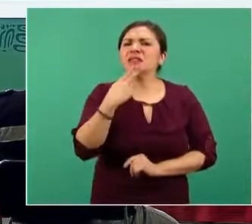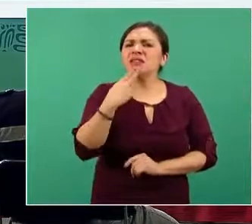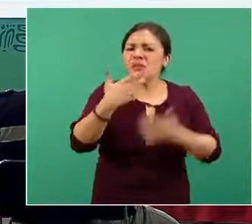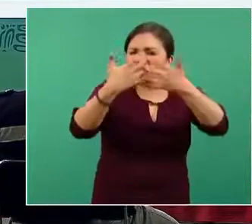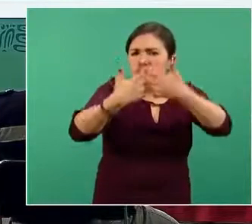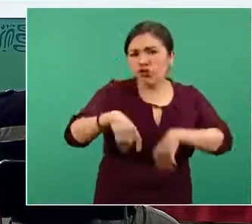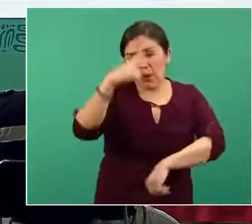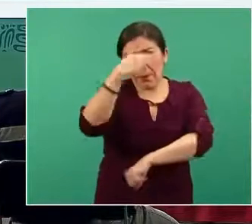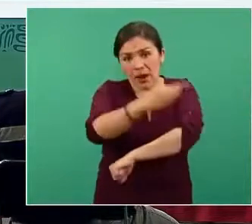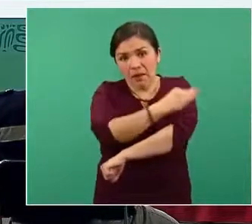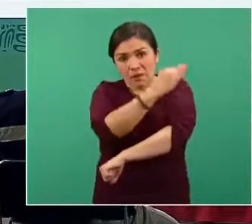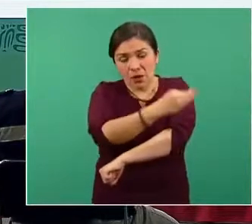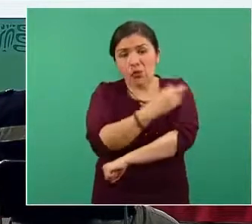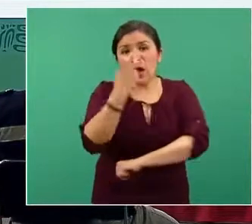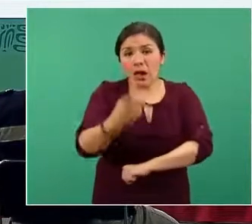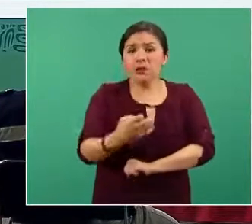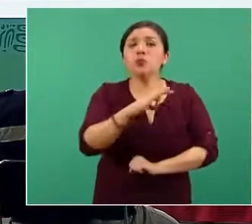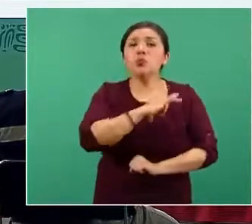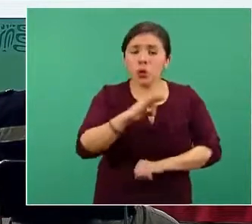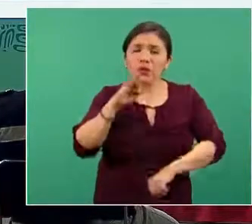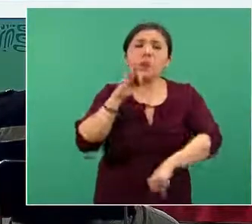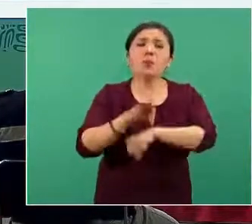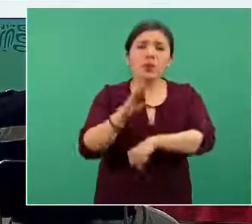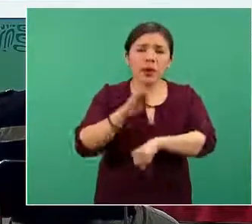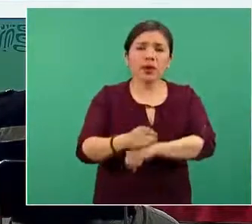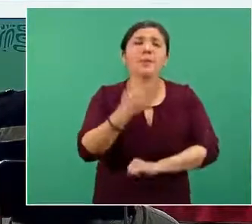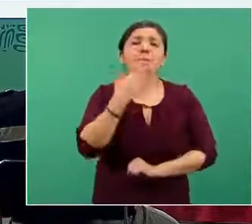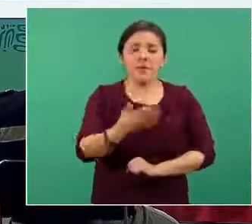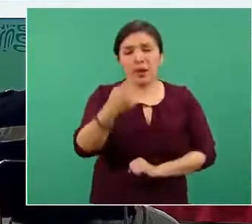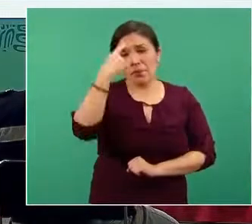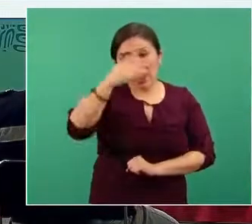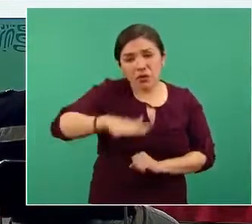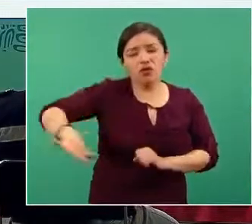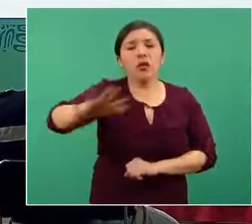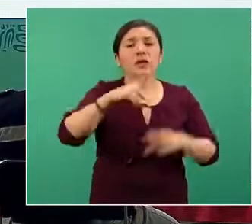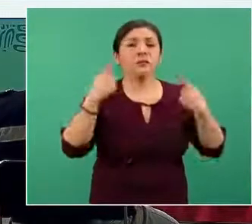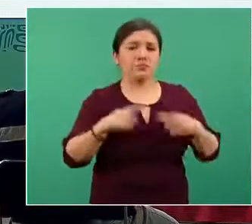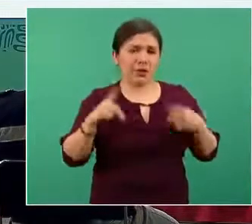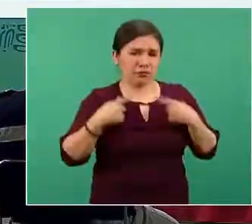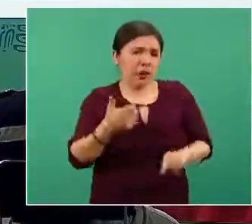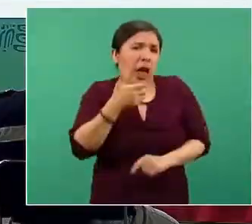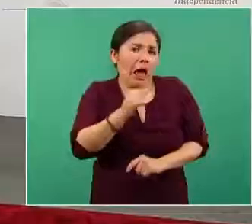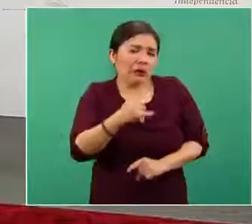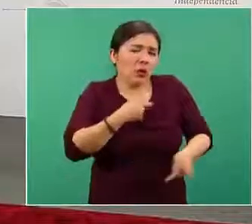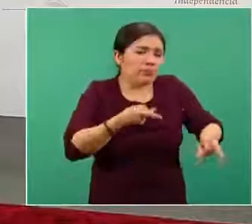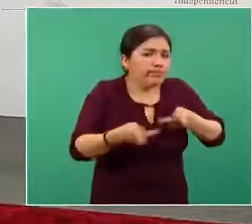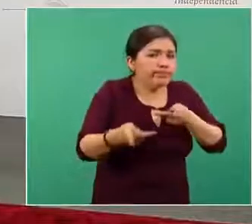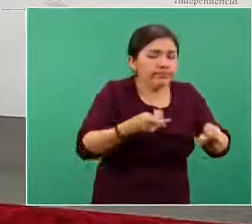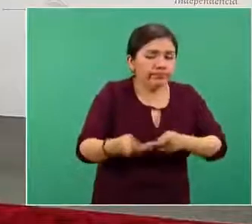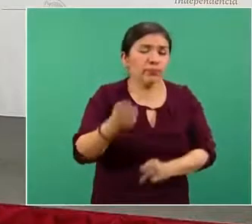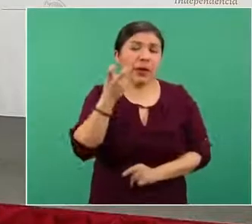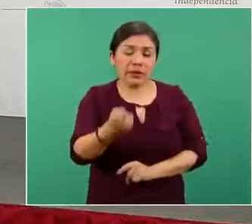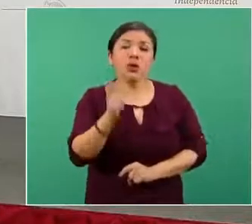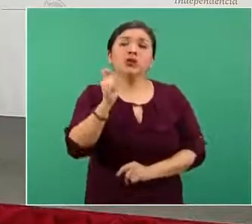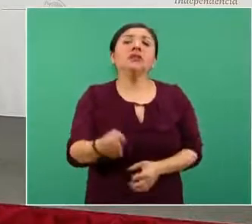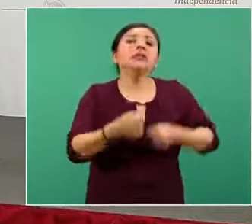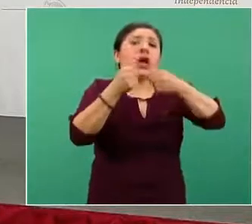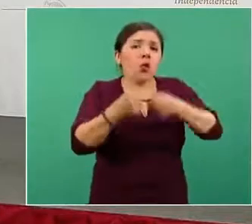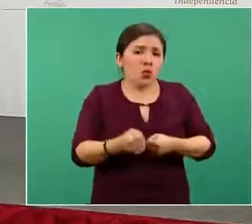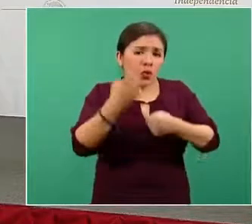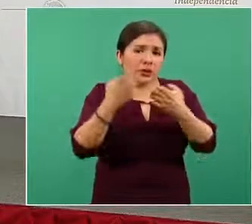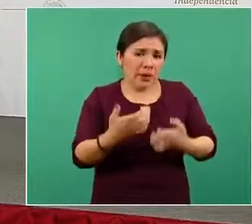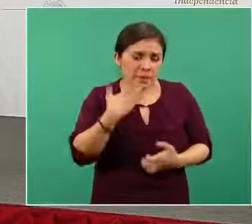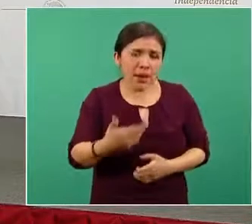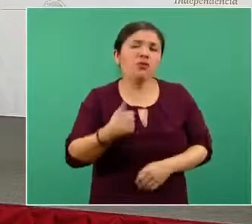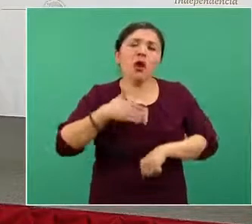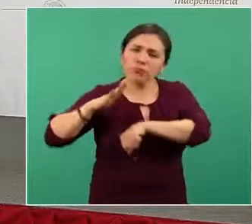a lograr, y que por lo tanto van a generar la protección a la población tal y como estamos esperando. Pero sobre todo son seguras, y de ahí el